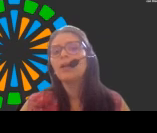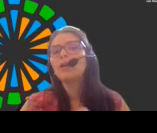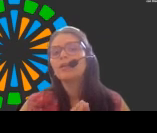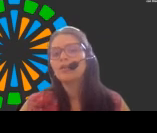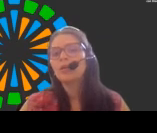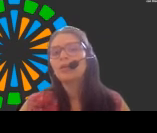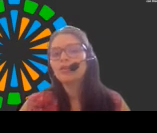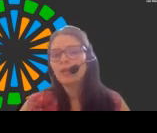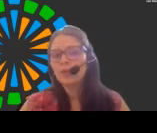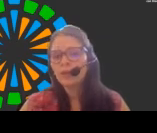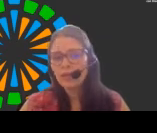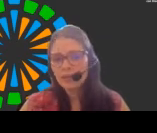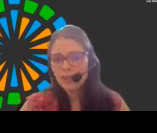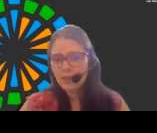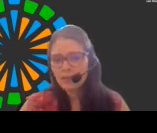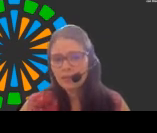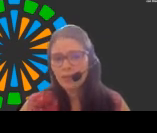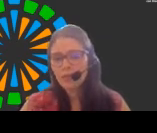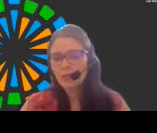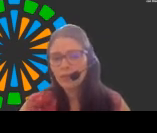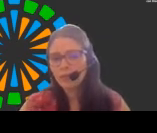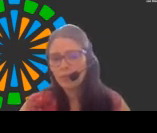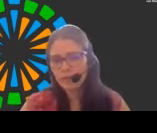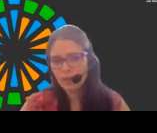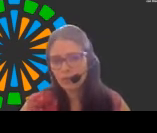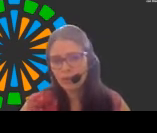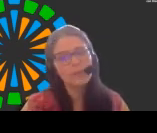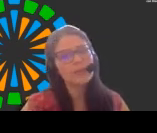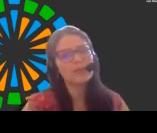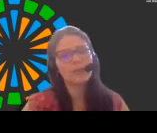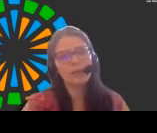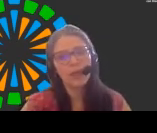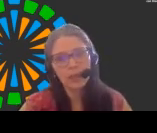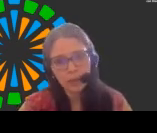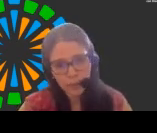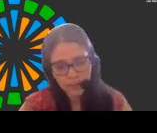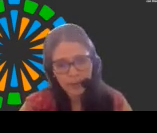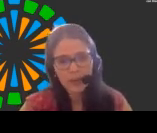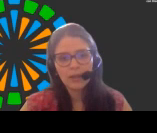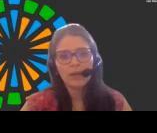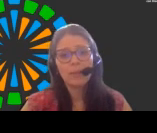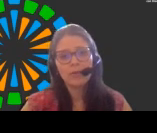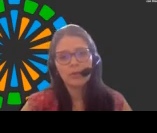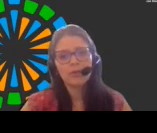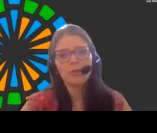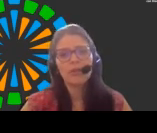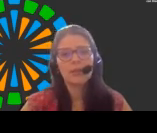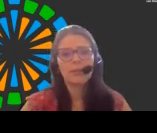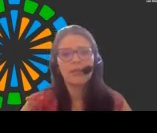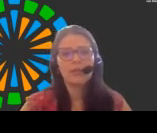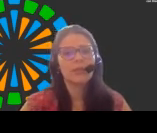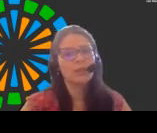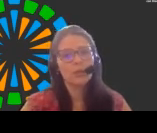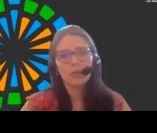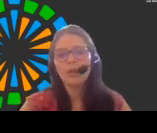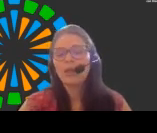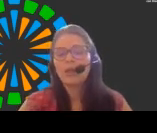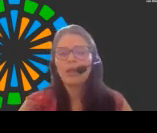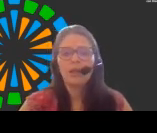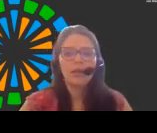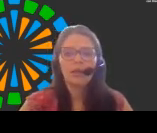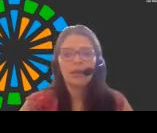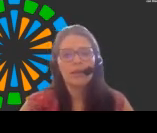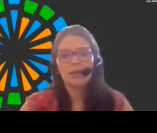la fuerza laboral son un 56,4% es bastante alto de personas con discapacidad que